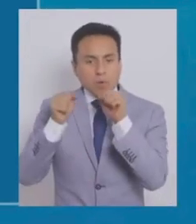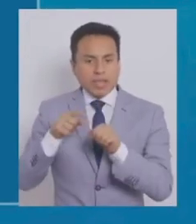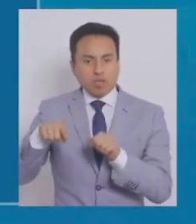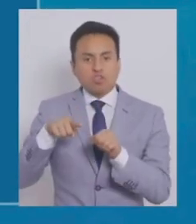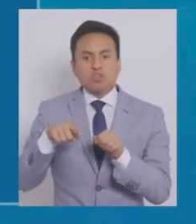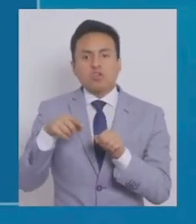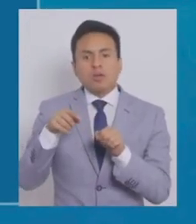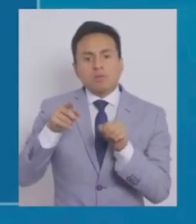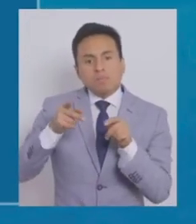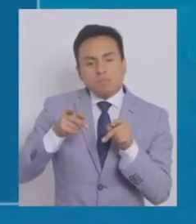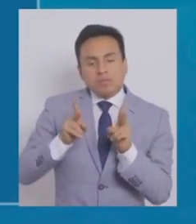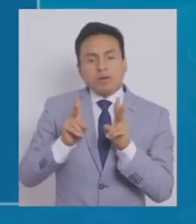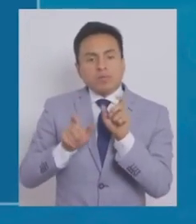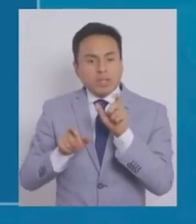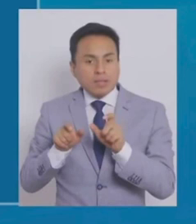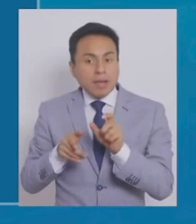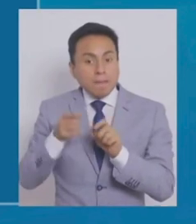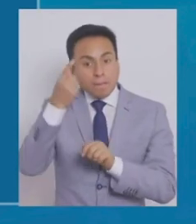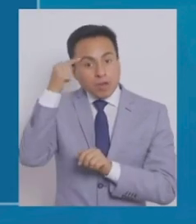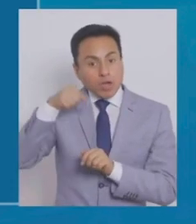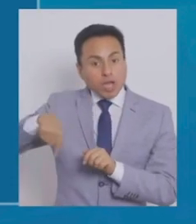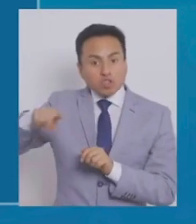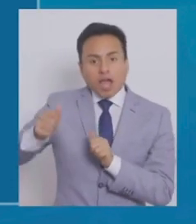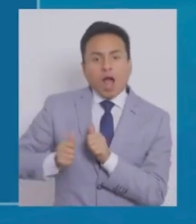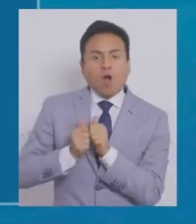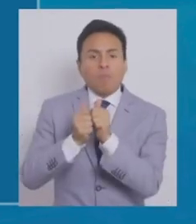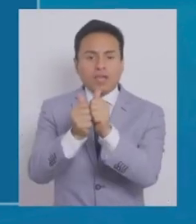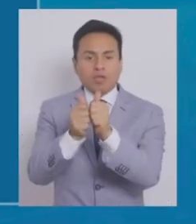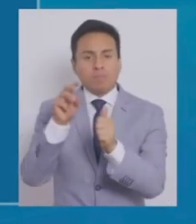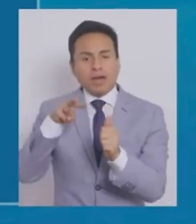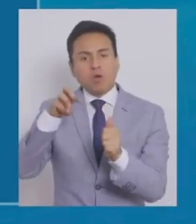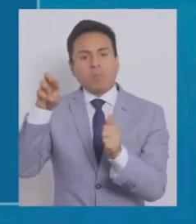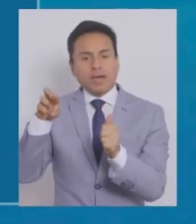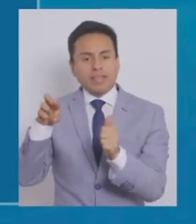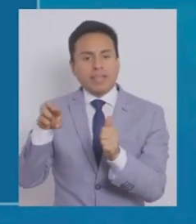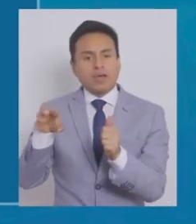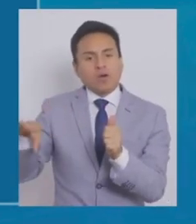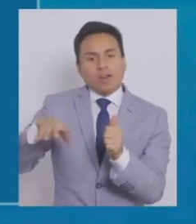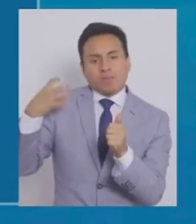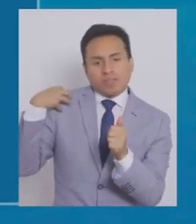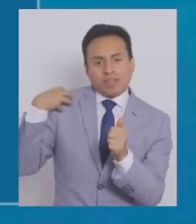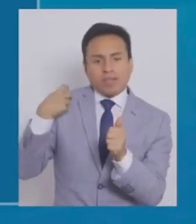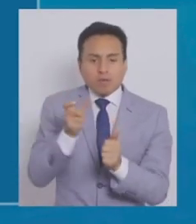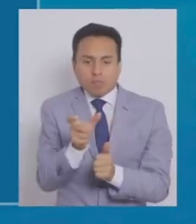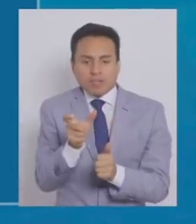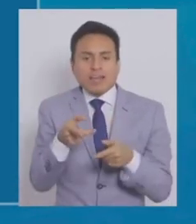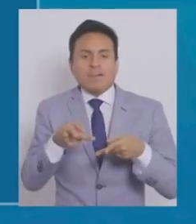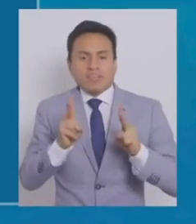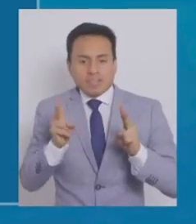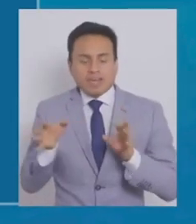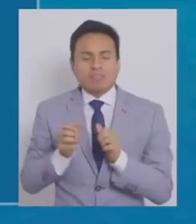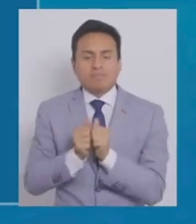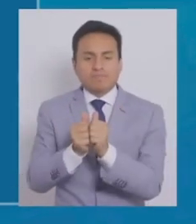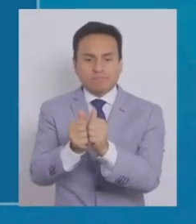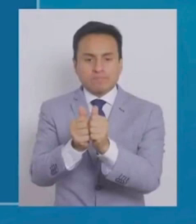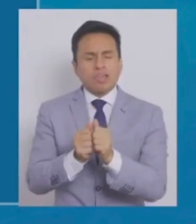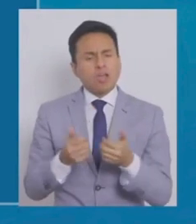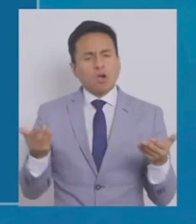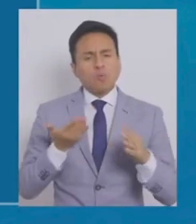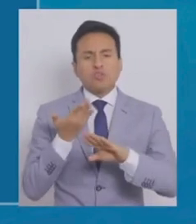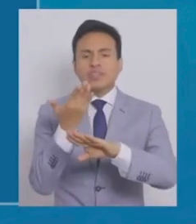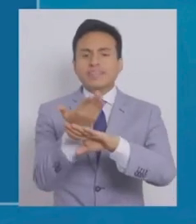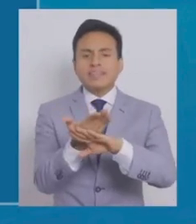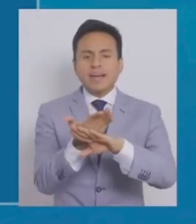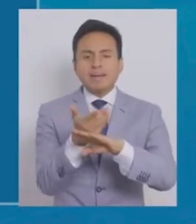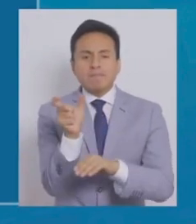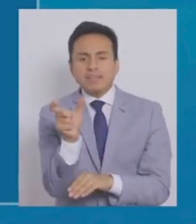personal de las restricciones de movilidad siempre que estén acompañados por su madre padre o tutor con pase de movilidad habilitado y como se solicita